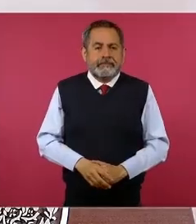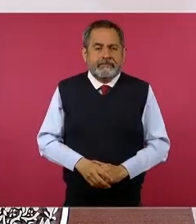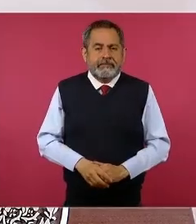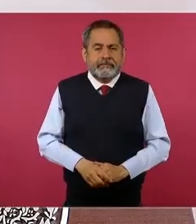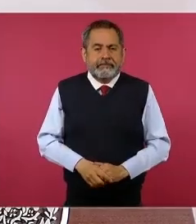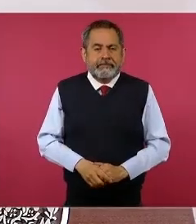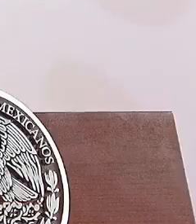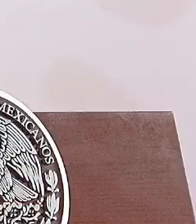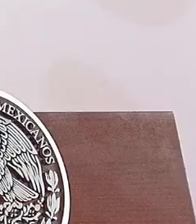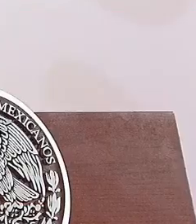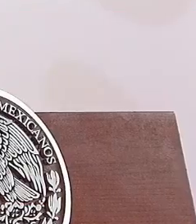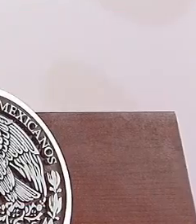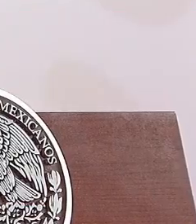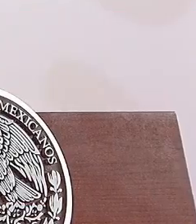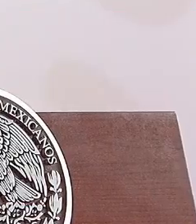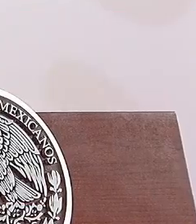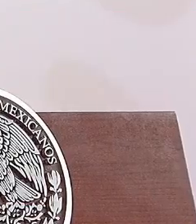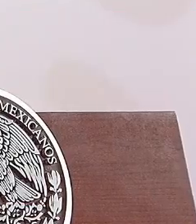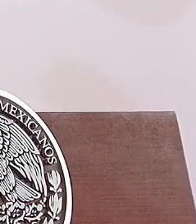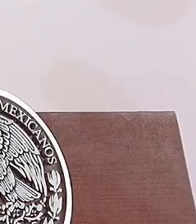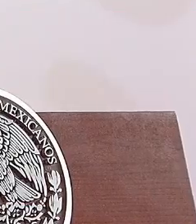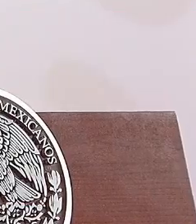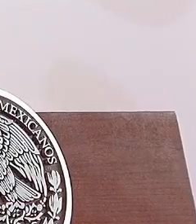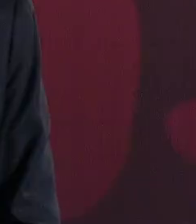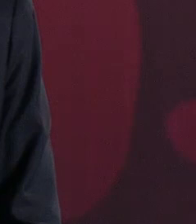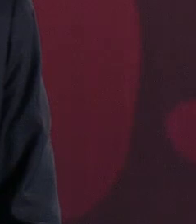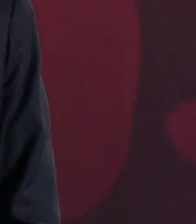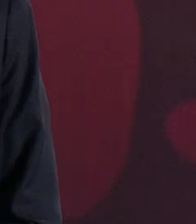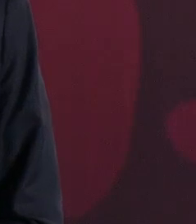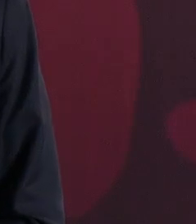Luego el acuerdo también